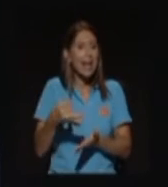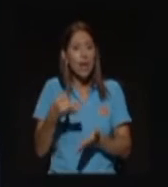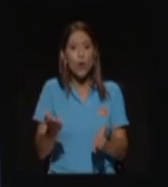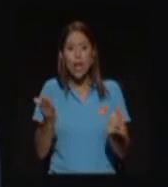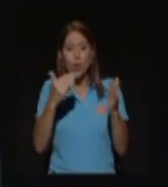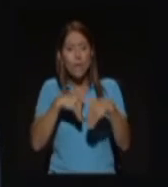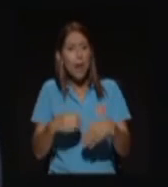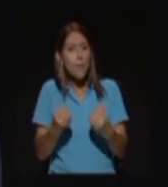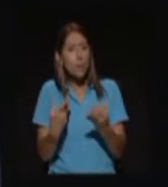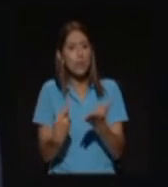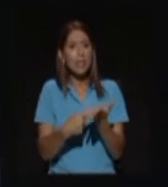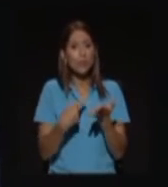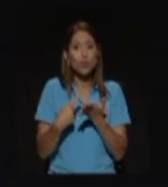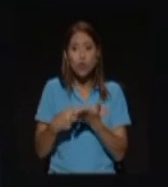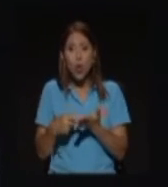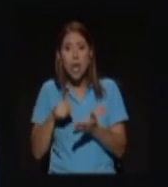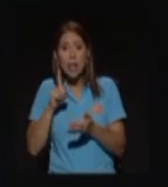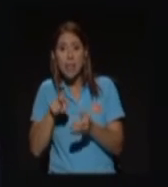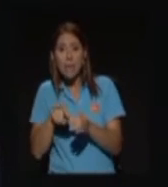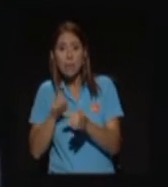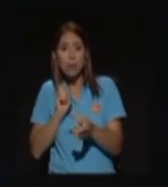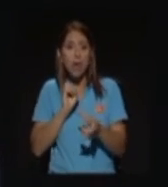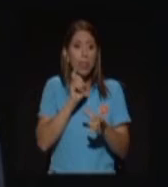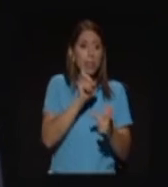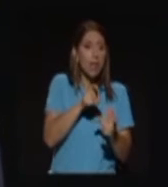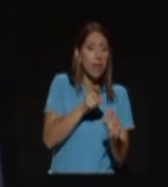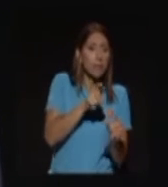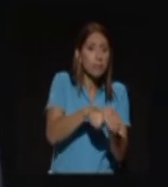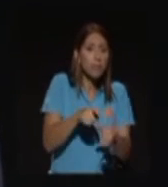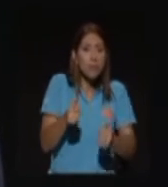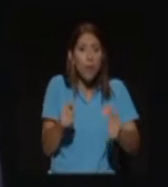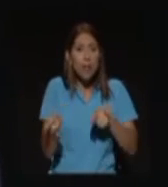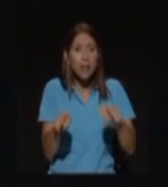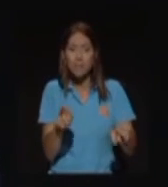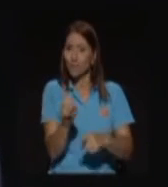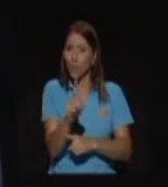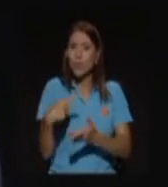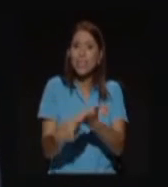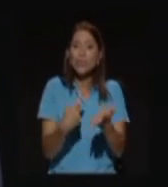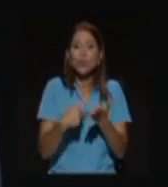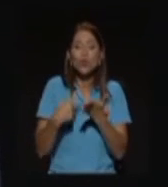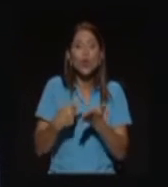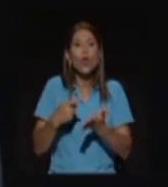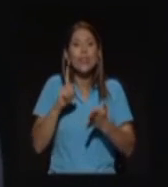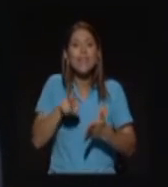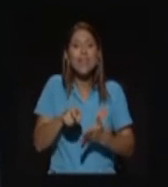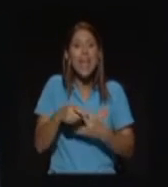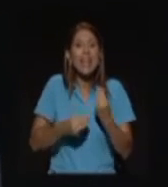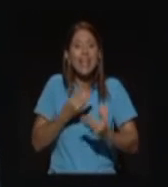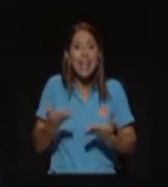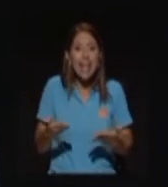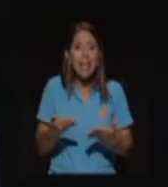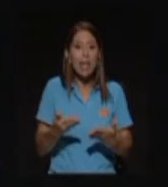adherirse. La discusión debió haber sido qué es lo que tenemos que hacer para beneficiarnos y mitigar